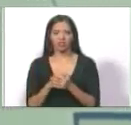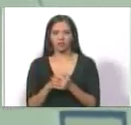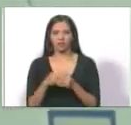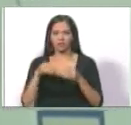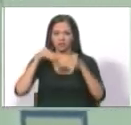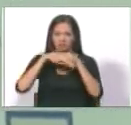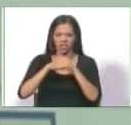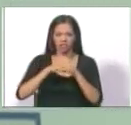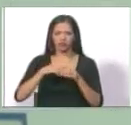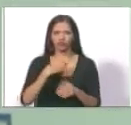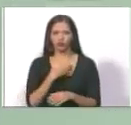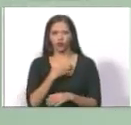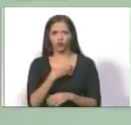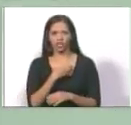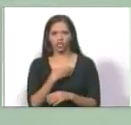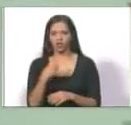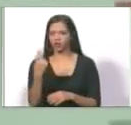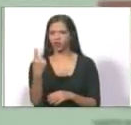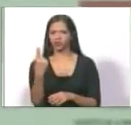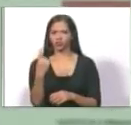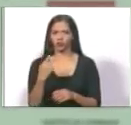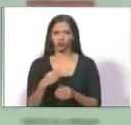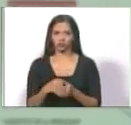un muchacho ahí y lo deja solo.